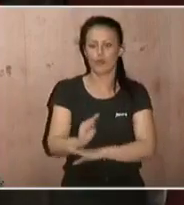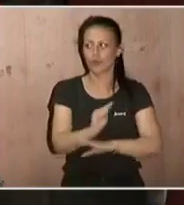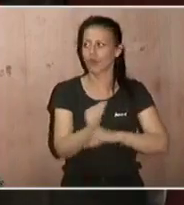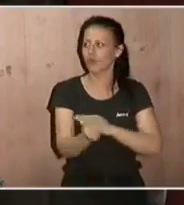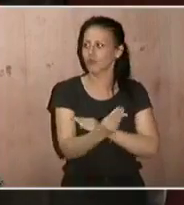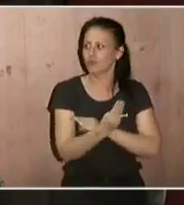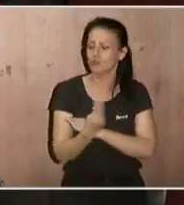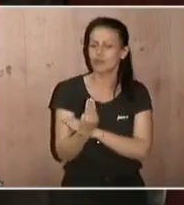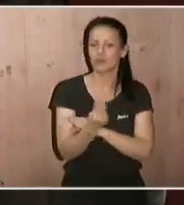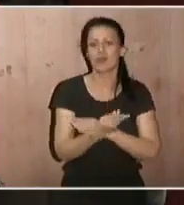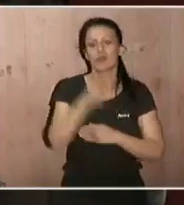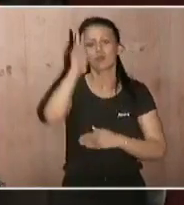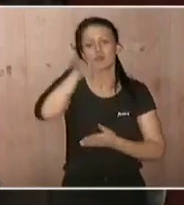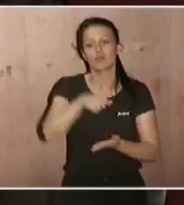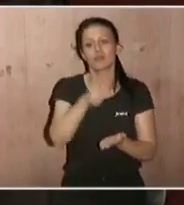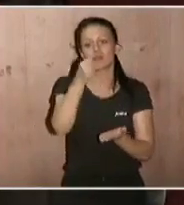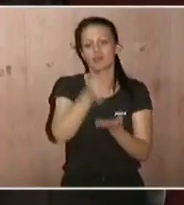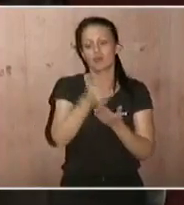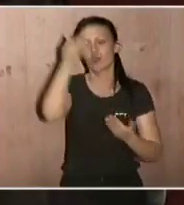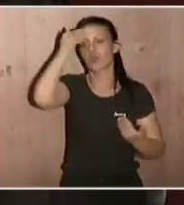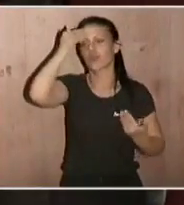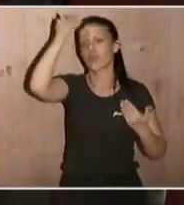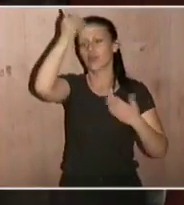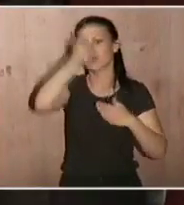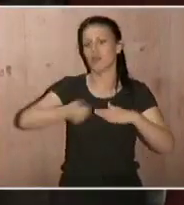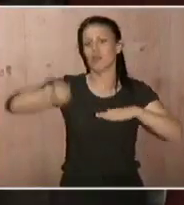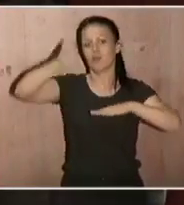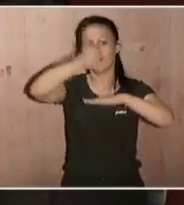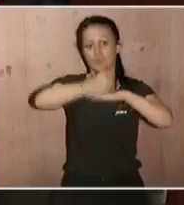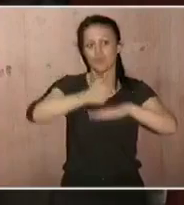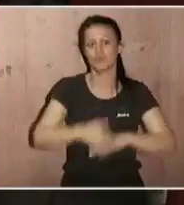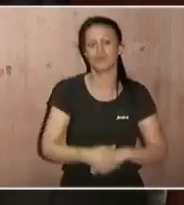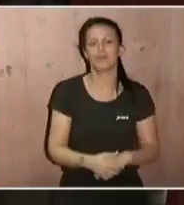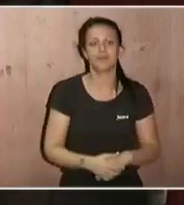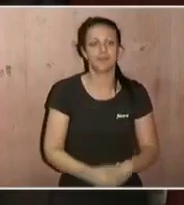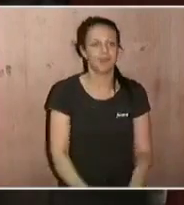como signo de vuestra altísima dignidad.